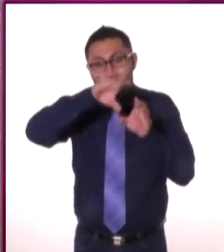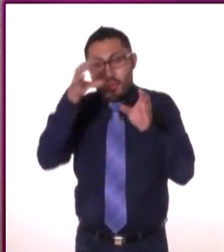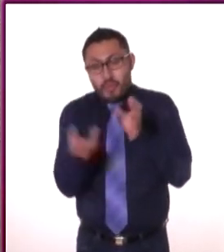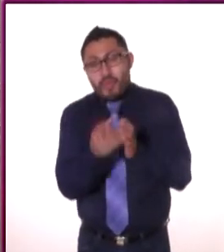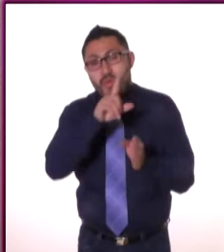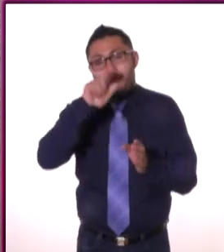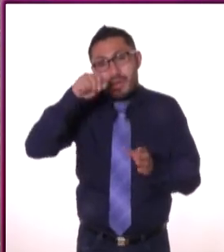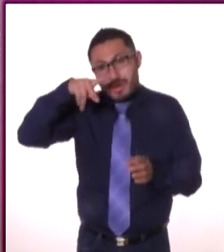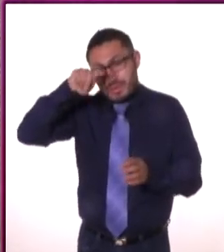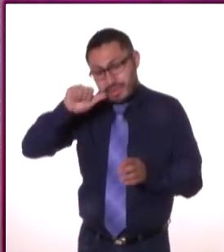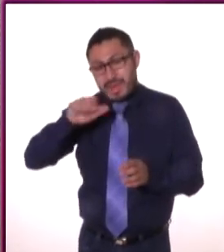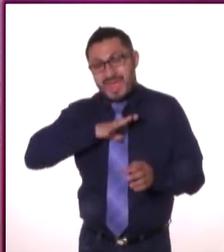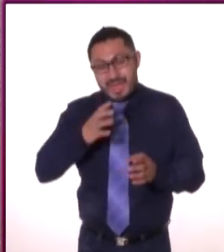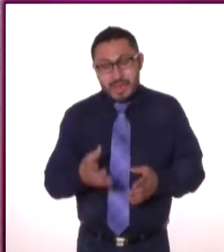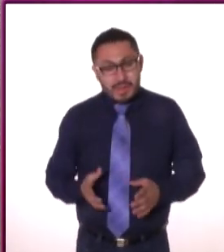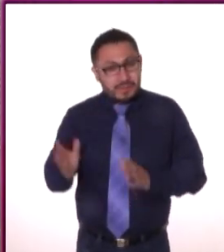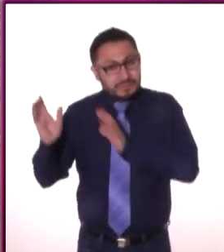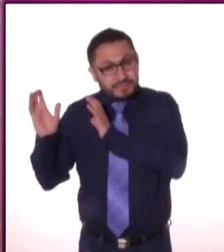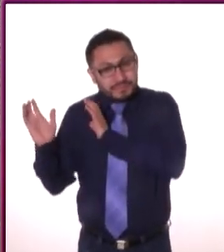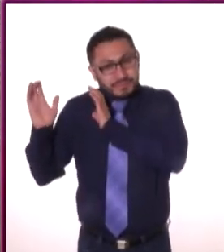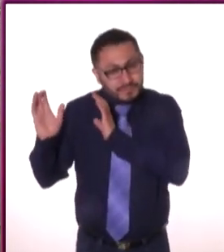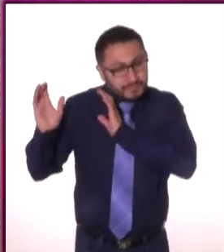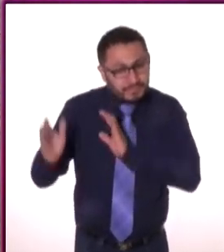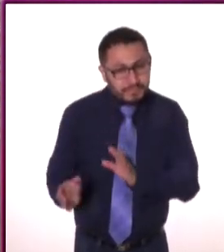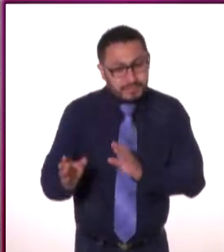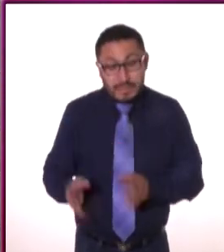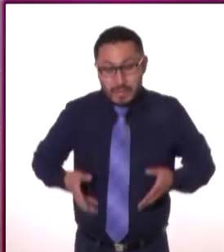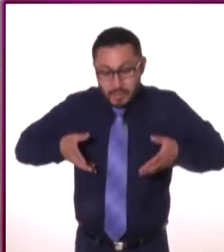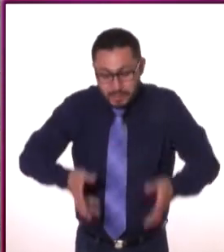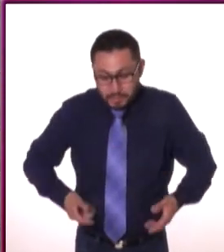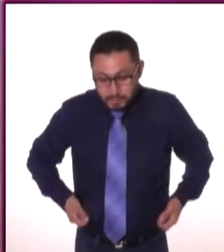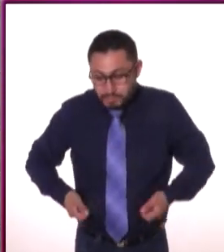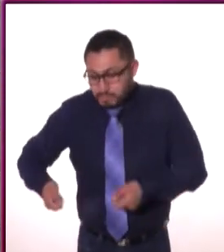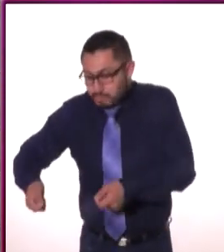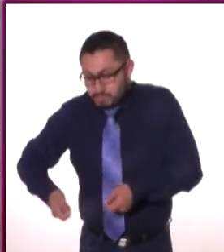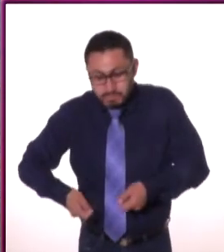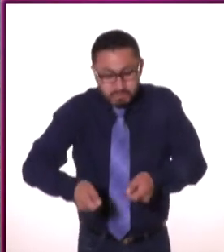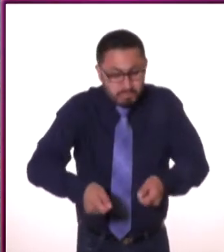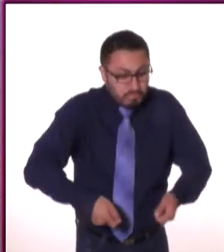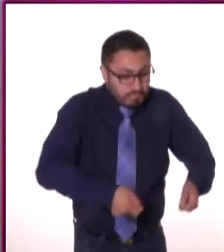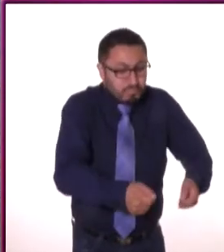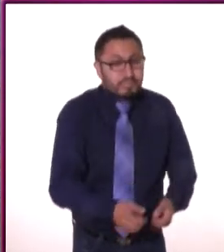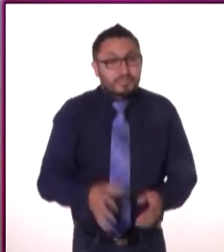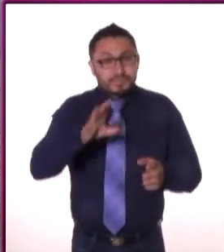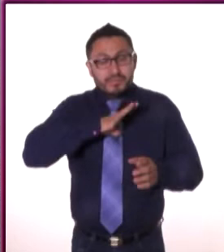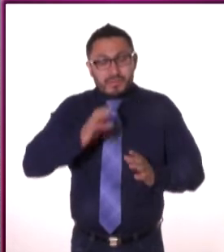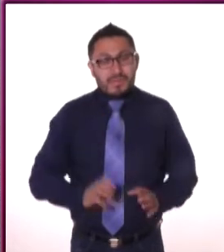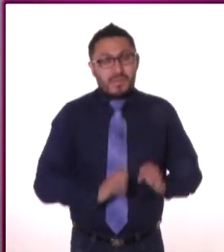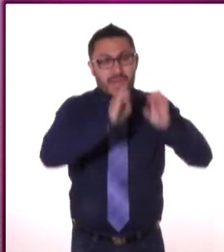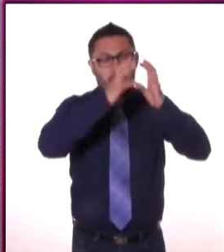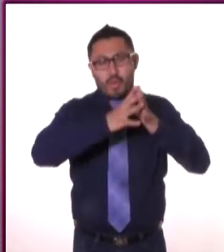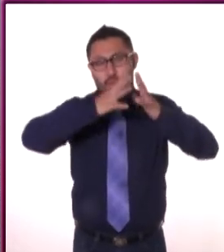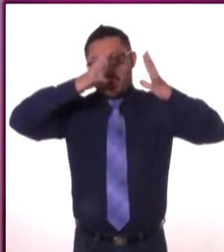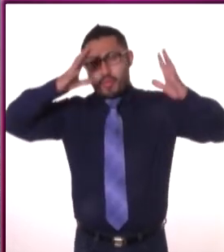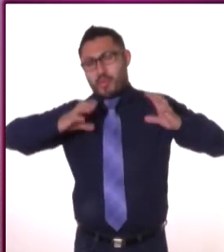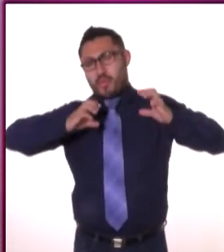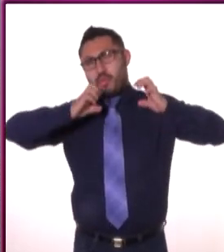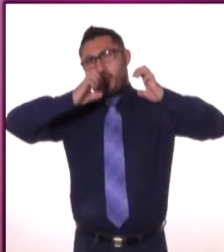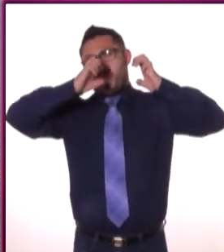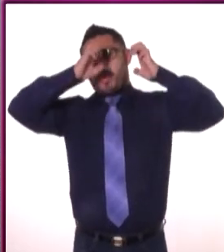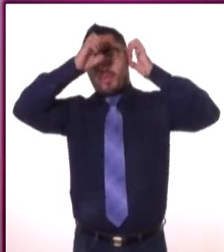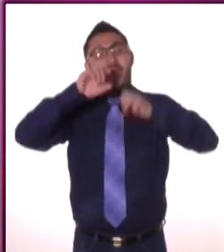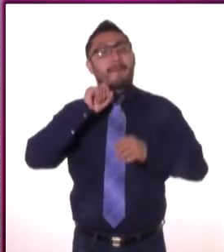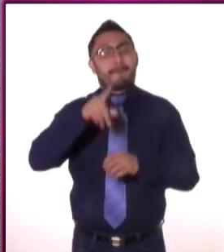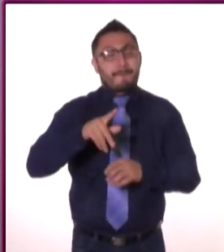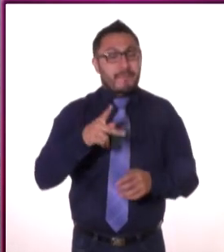llanta, y eso nos permite cargar, por ejemplo, los bultos de cemento para trasladarlos de un lado al otro. En edificios más grandes lo